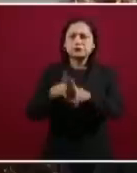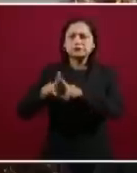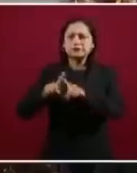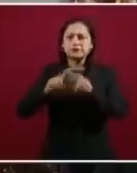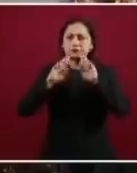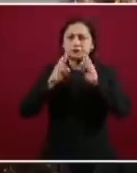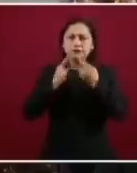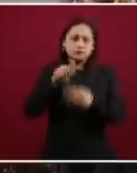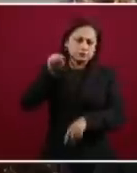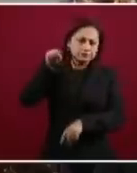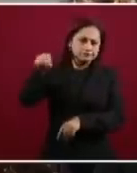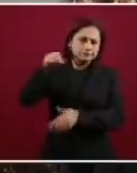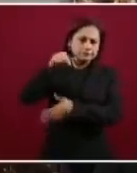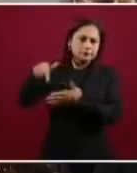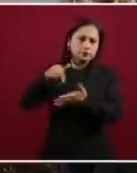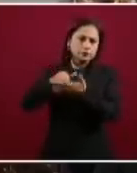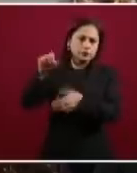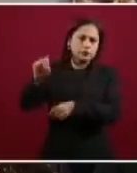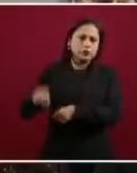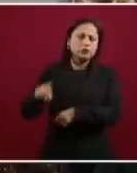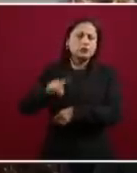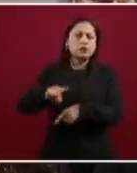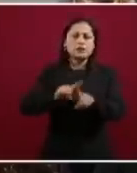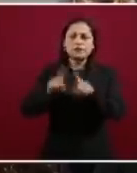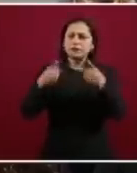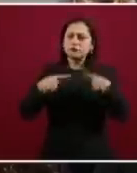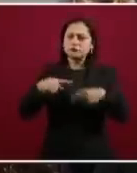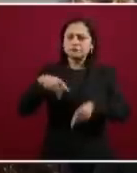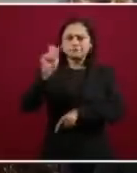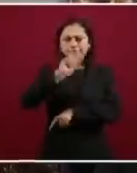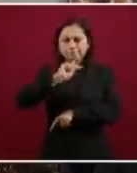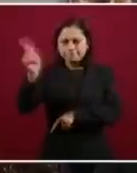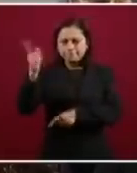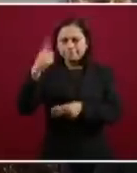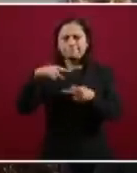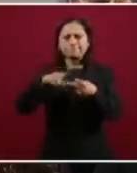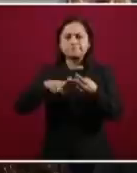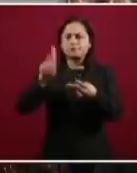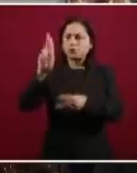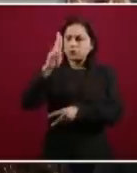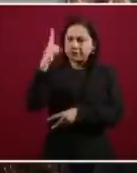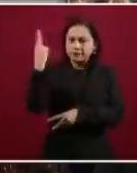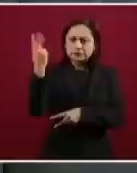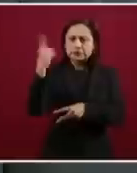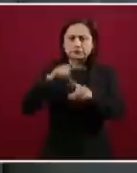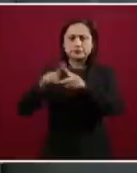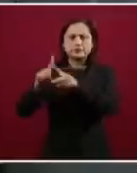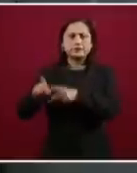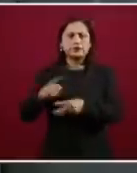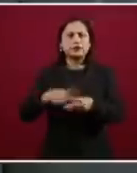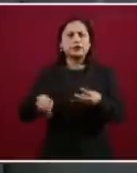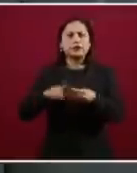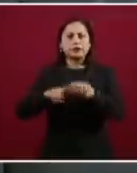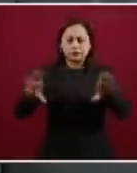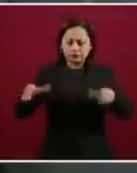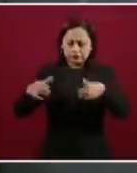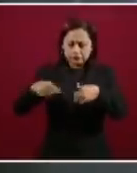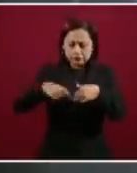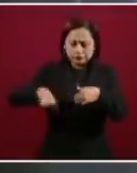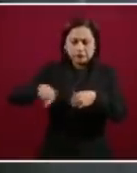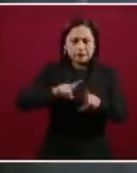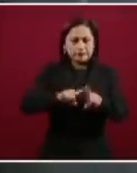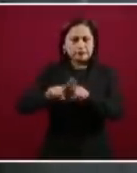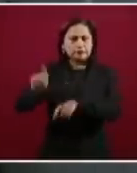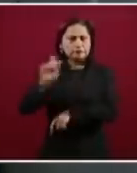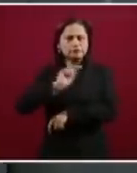zona. Ha habido reuniones con académicos, con universidades, con gremios, con estudiantes, con